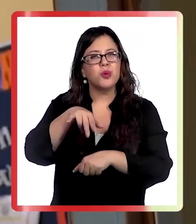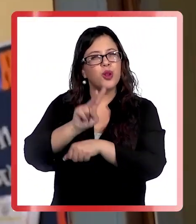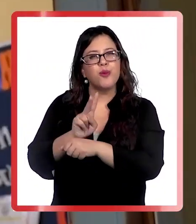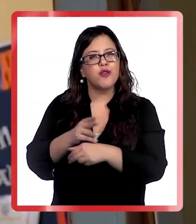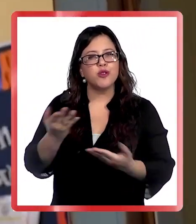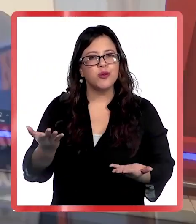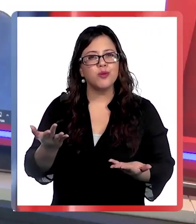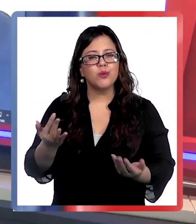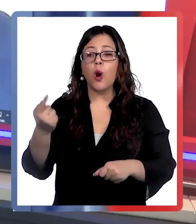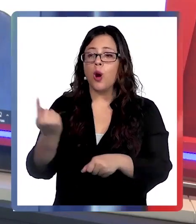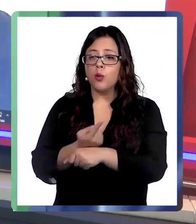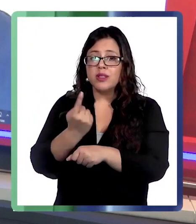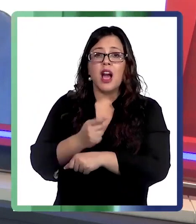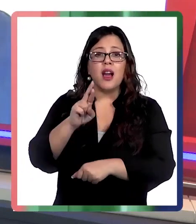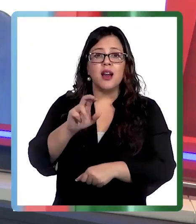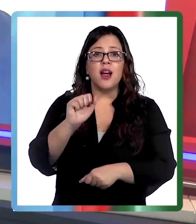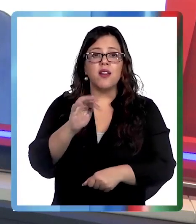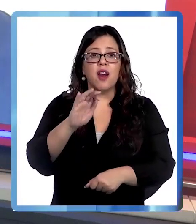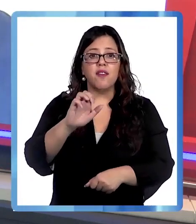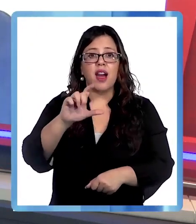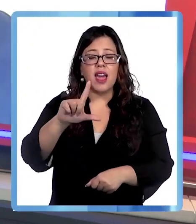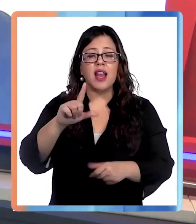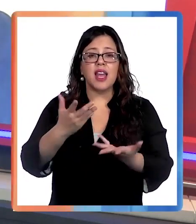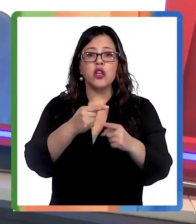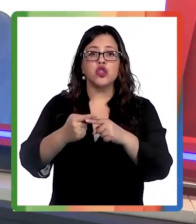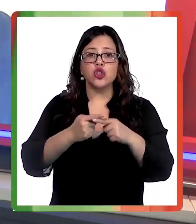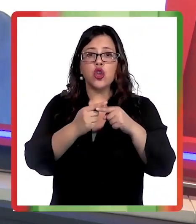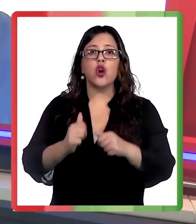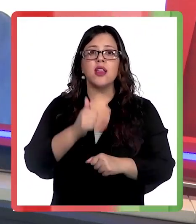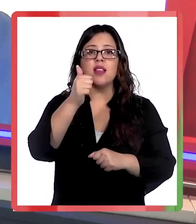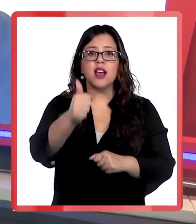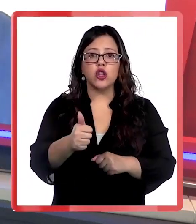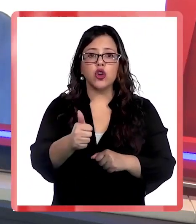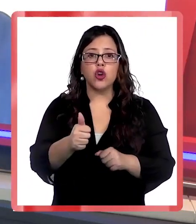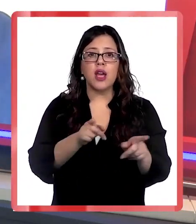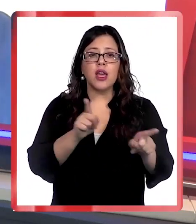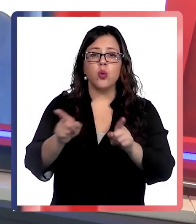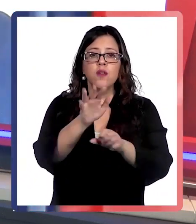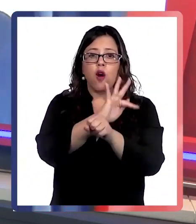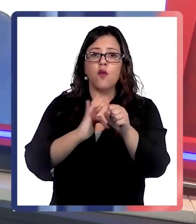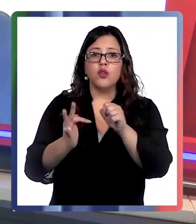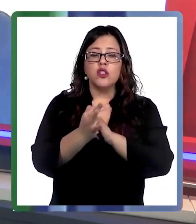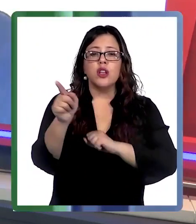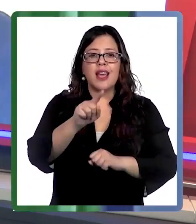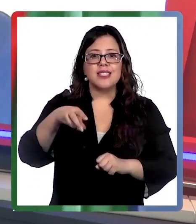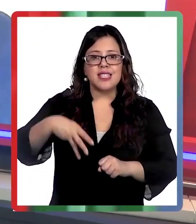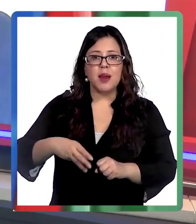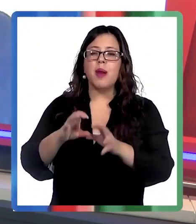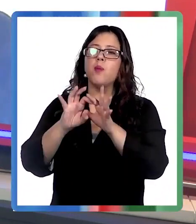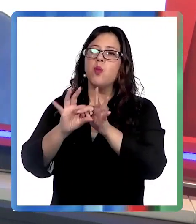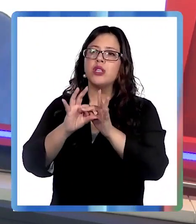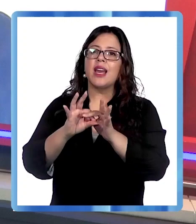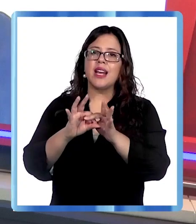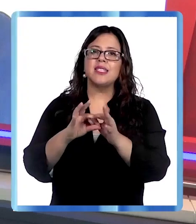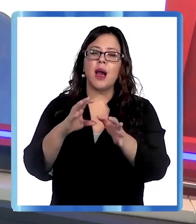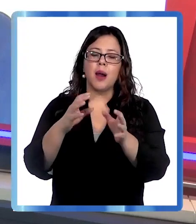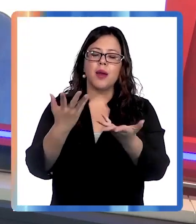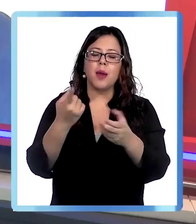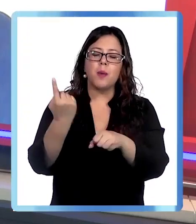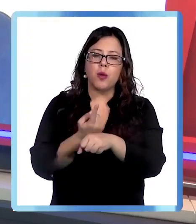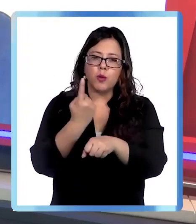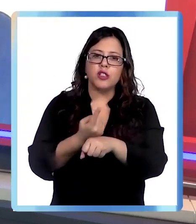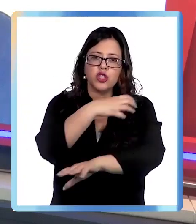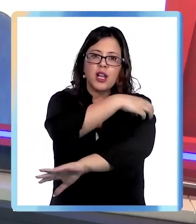y profesoras? Hoy conversamos con Rafael Gómez, sociólogo y director ejecutivo de la Fundación SM. Rafael, bienvenido y muchas gracias